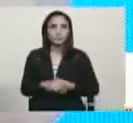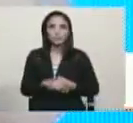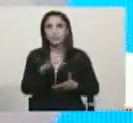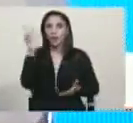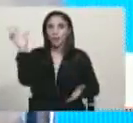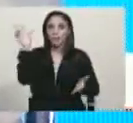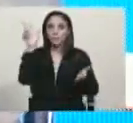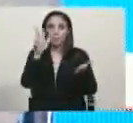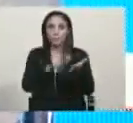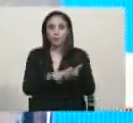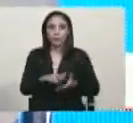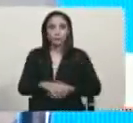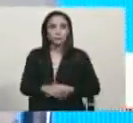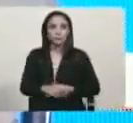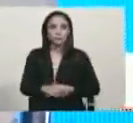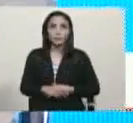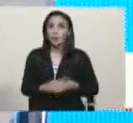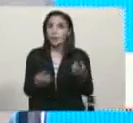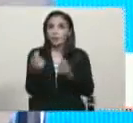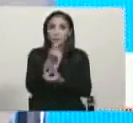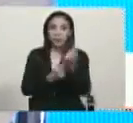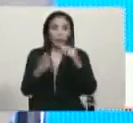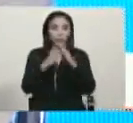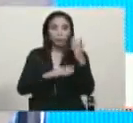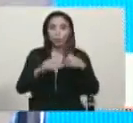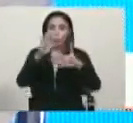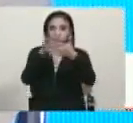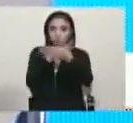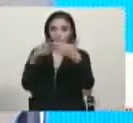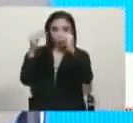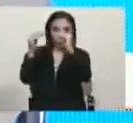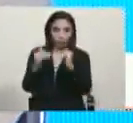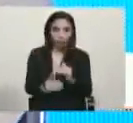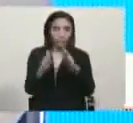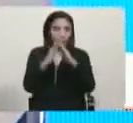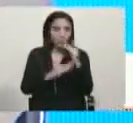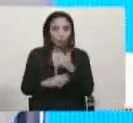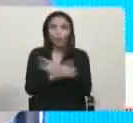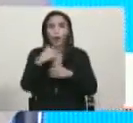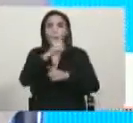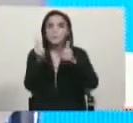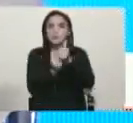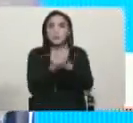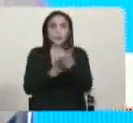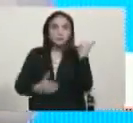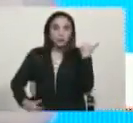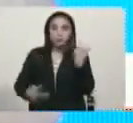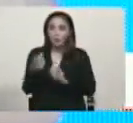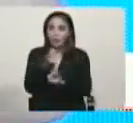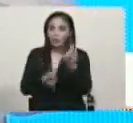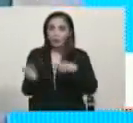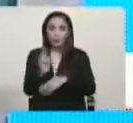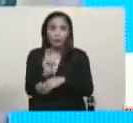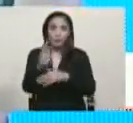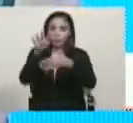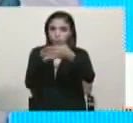Aprobado estos recursos. Hay que bajarlos con el cronograma, vicepresidenta, con efectividad.